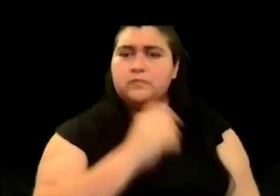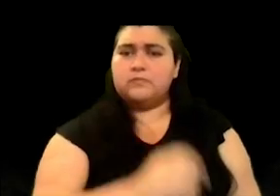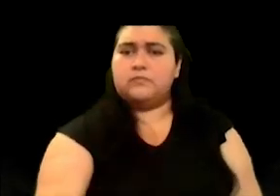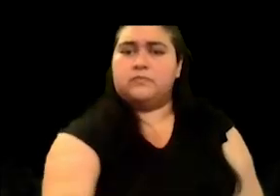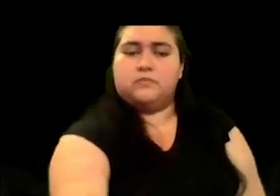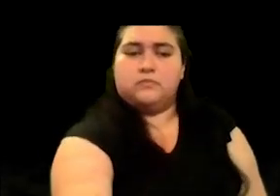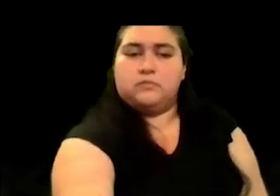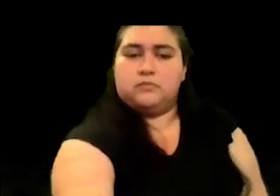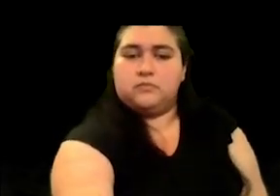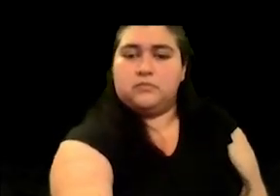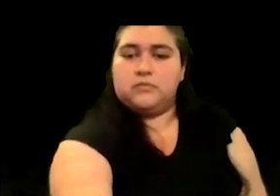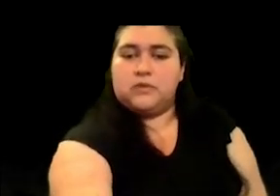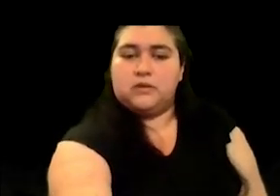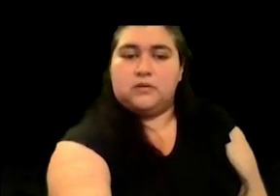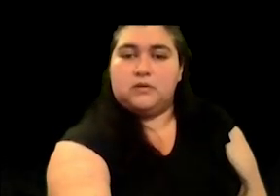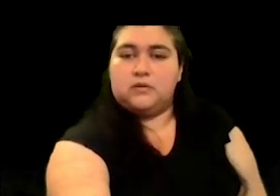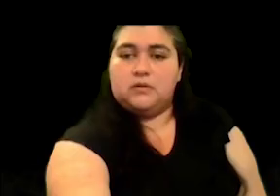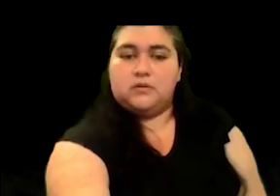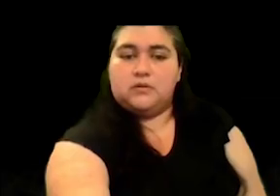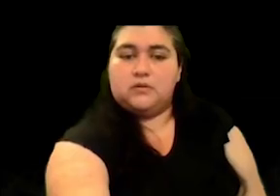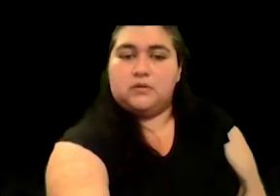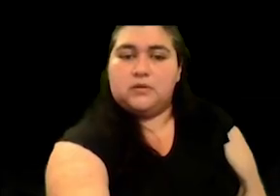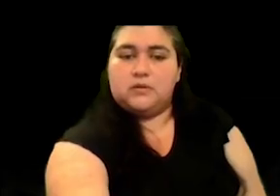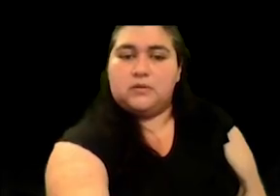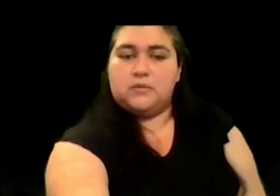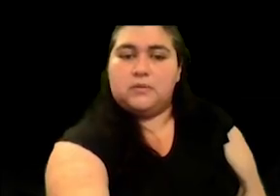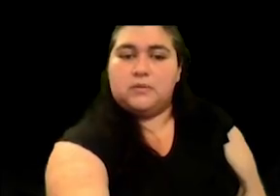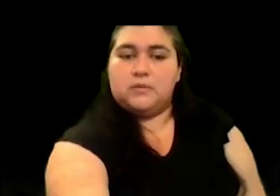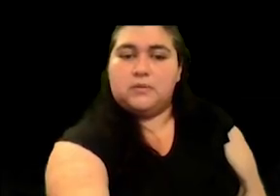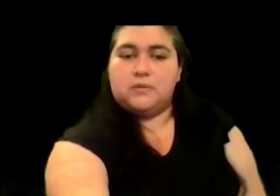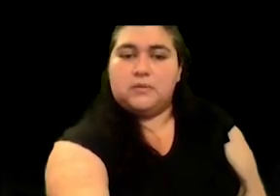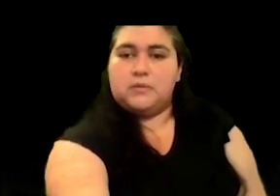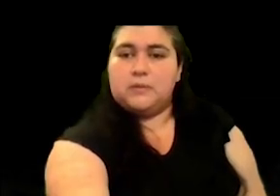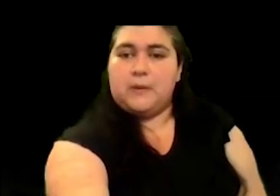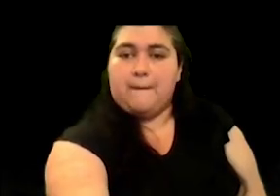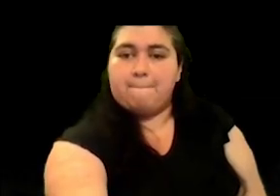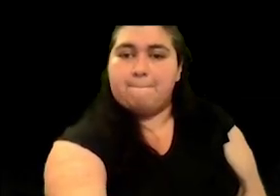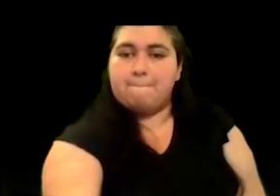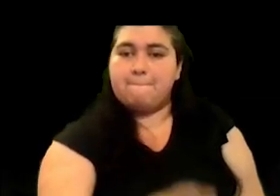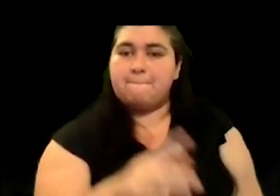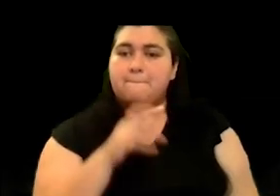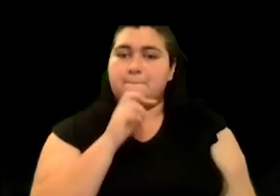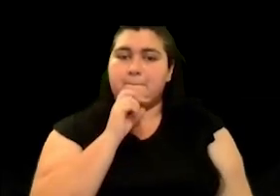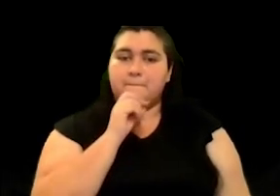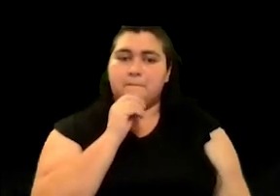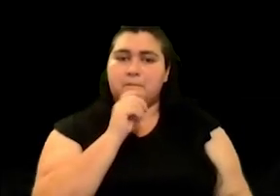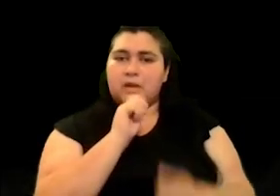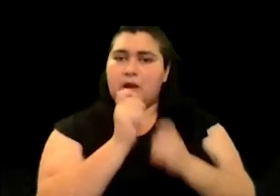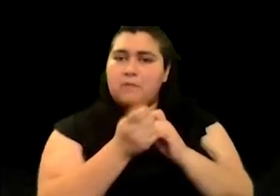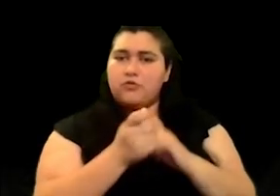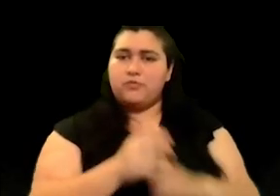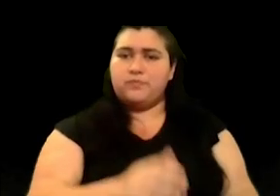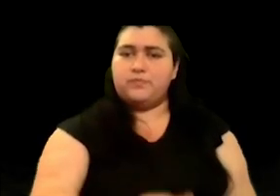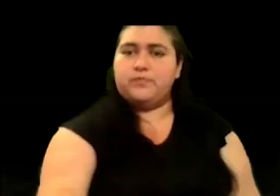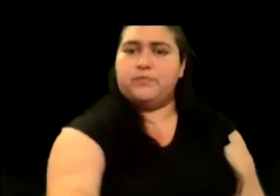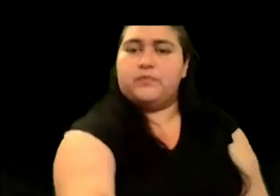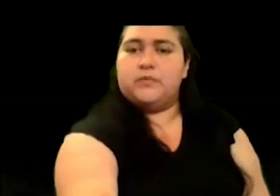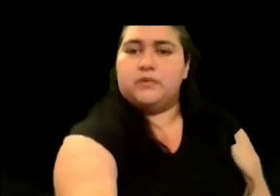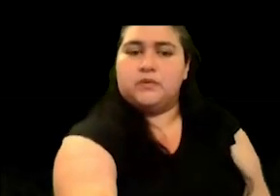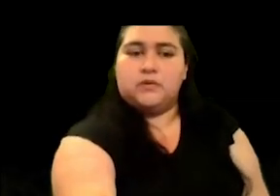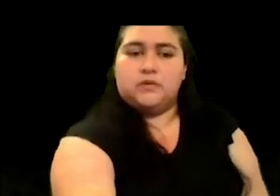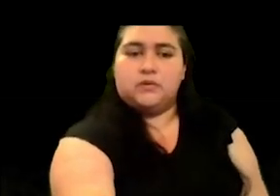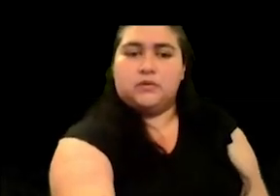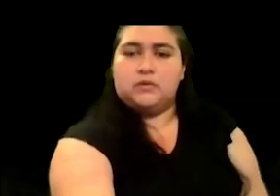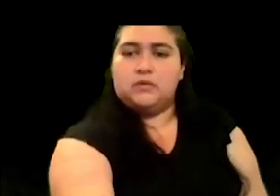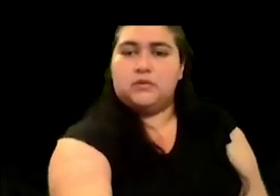hacer, a ver si más o menos estamos de acuerdo. Y esa filosofía, el propósito de negocios, ¿para qué hiciste lo que hiciste? ¿Para qué